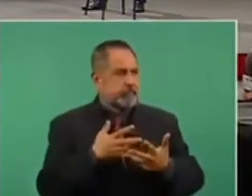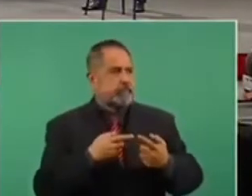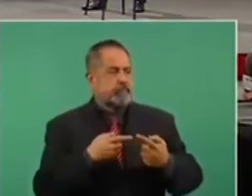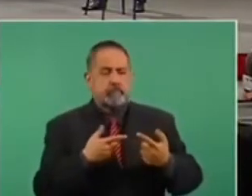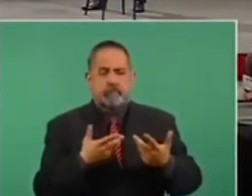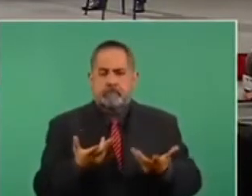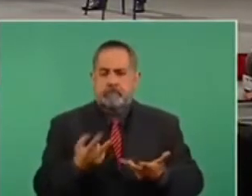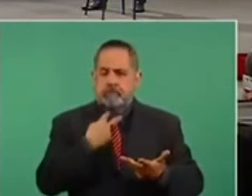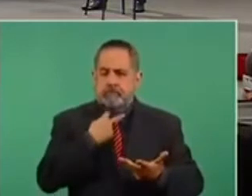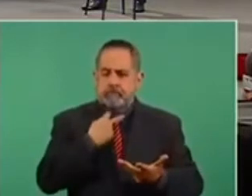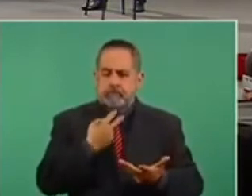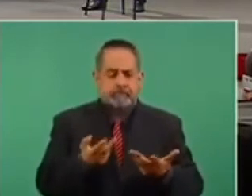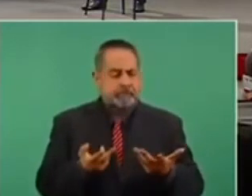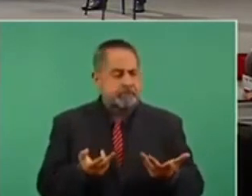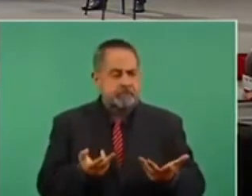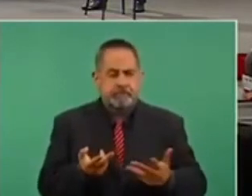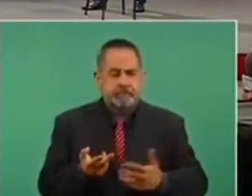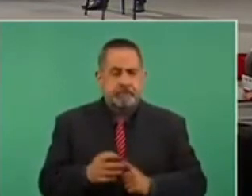Y ellos